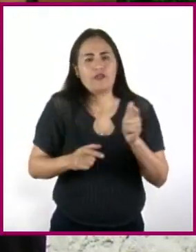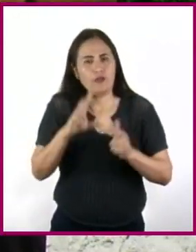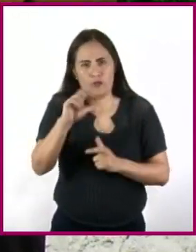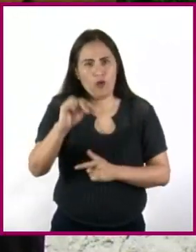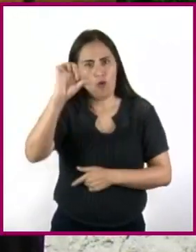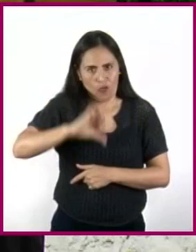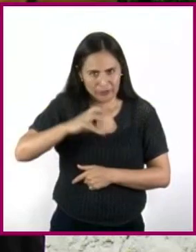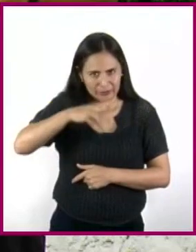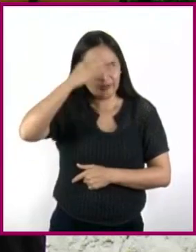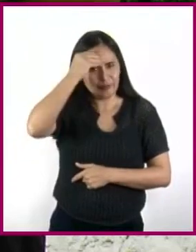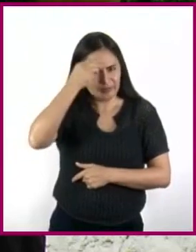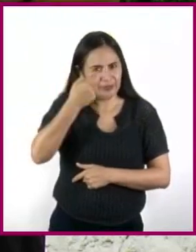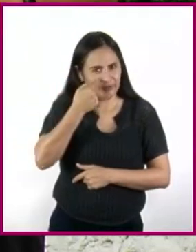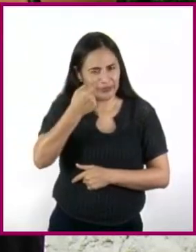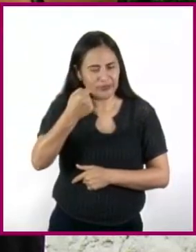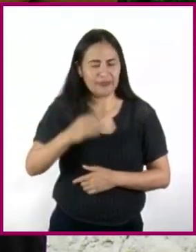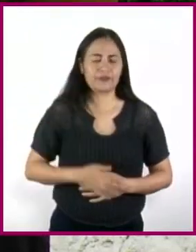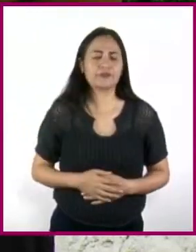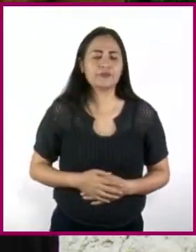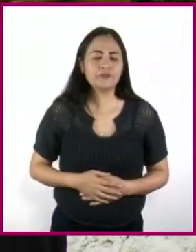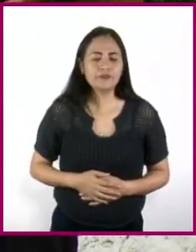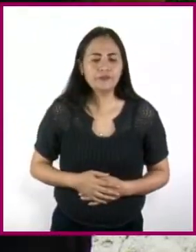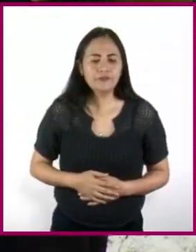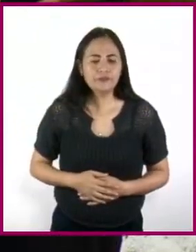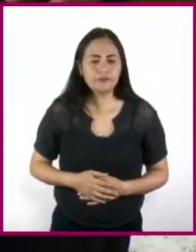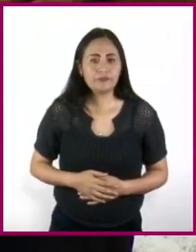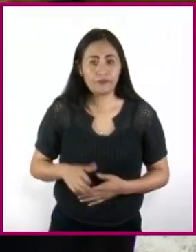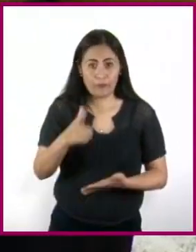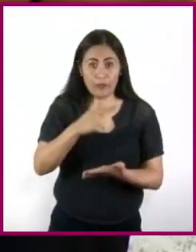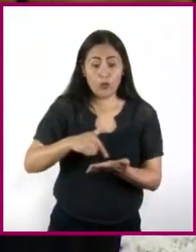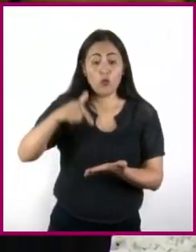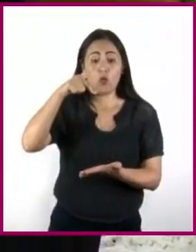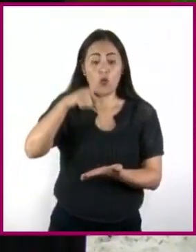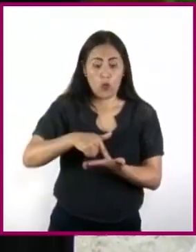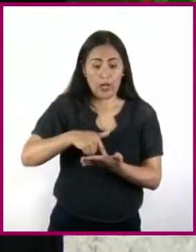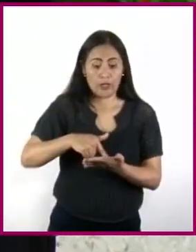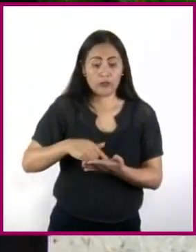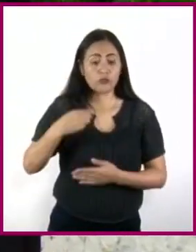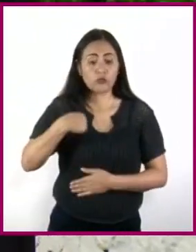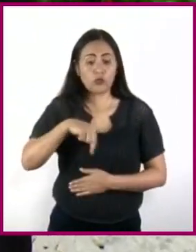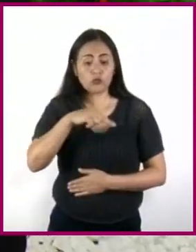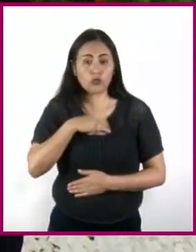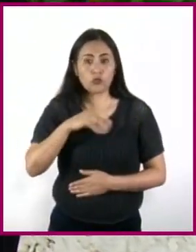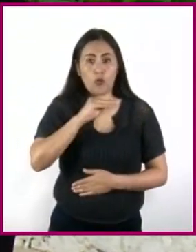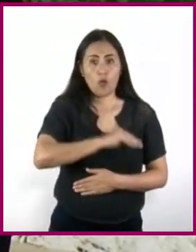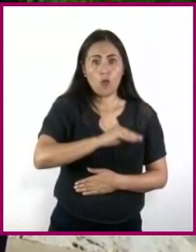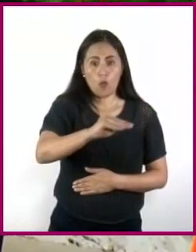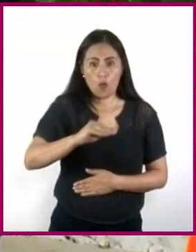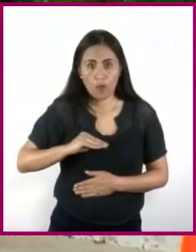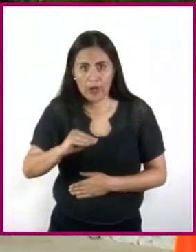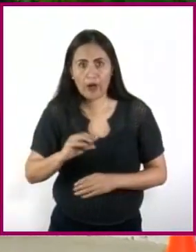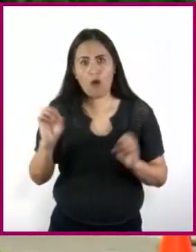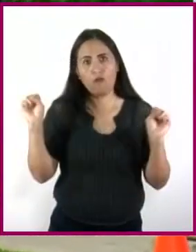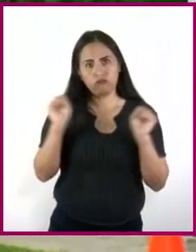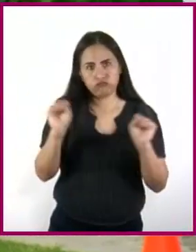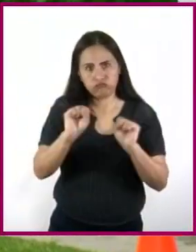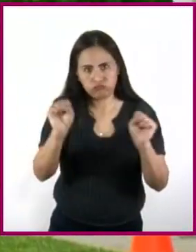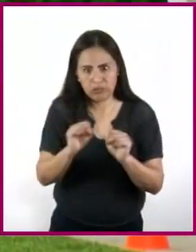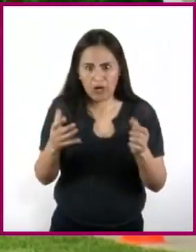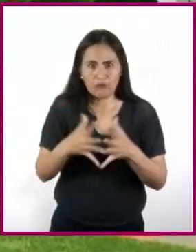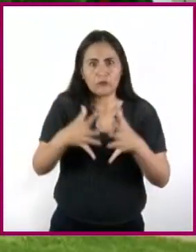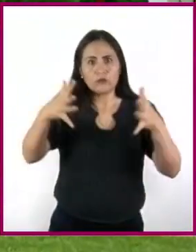a aplicar básicamente utilizando un espacio donde podamos desplazarnos o correr, no importa si es largo o es corto. Al